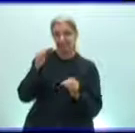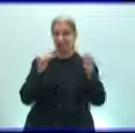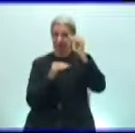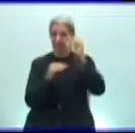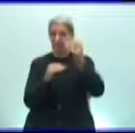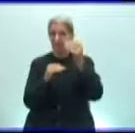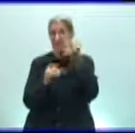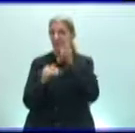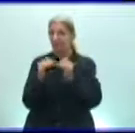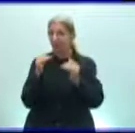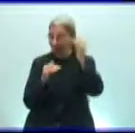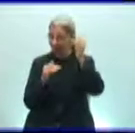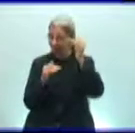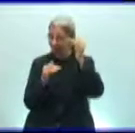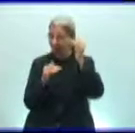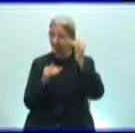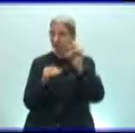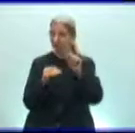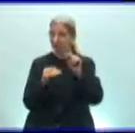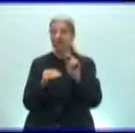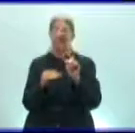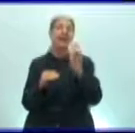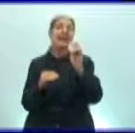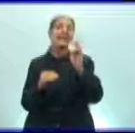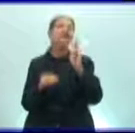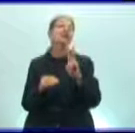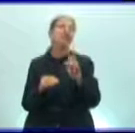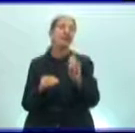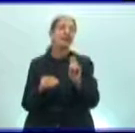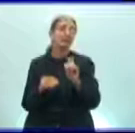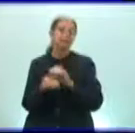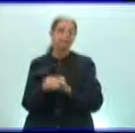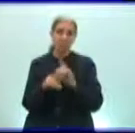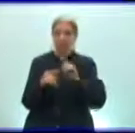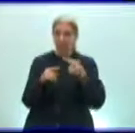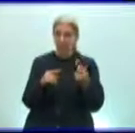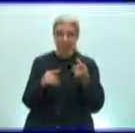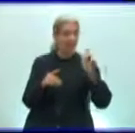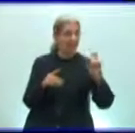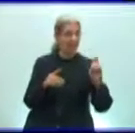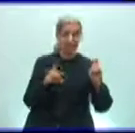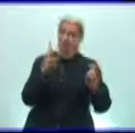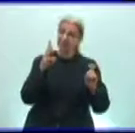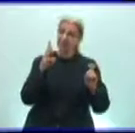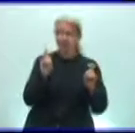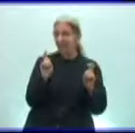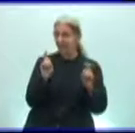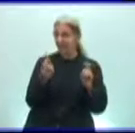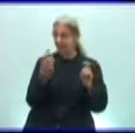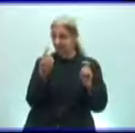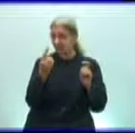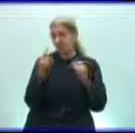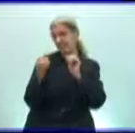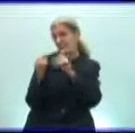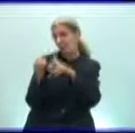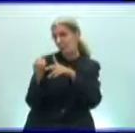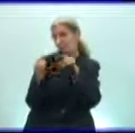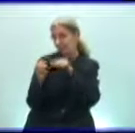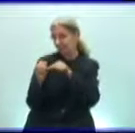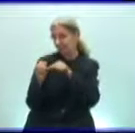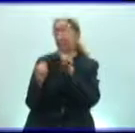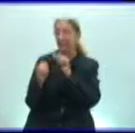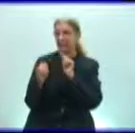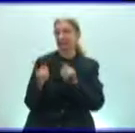tanto, el mínimo común múltiplo, 3x. Ahora, ¿qué vamos a hacer? Vamos a multiplicar toda